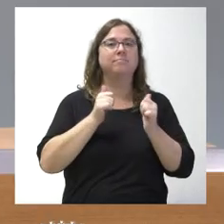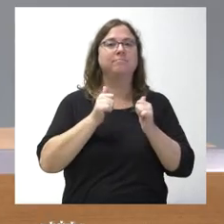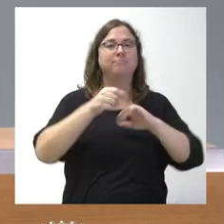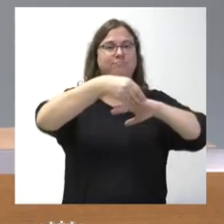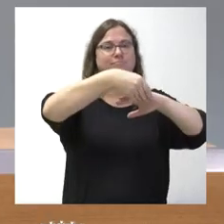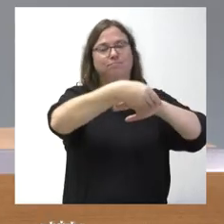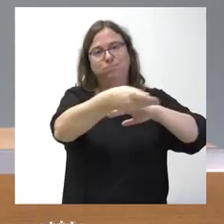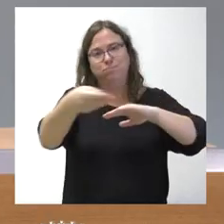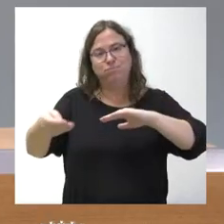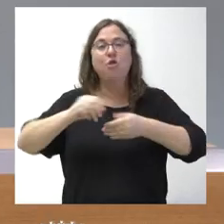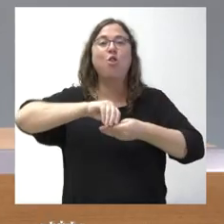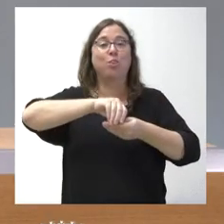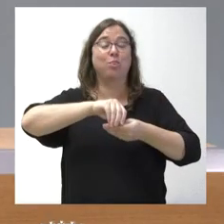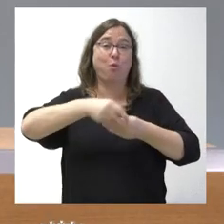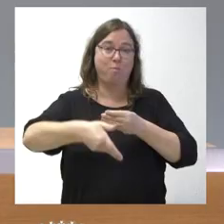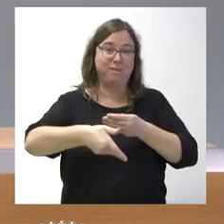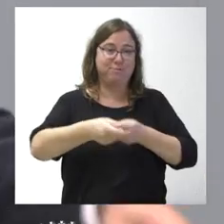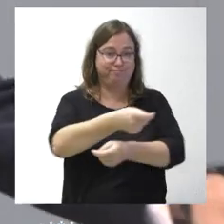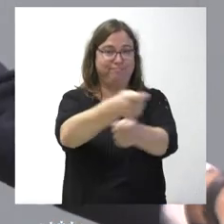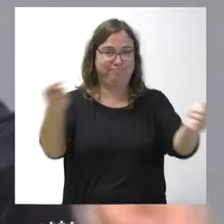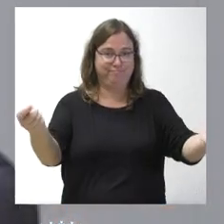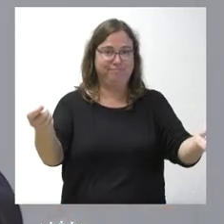documentación relativa